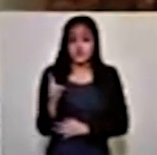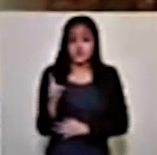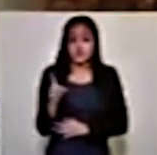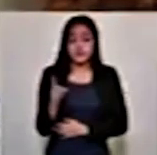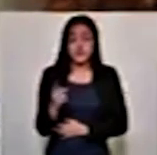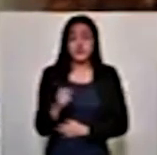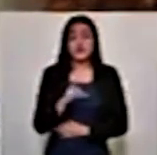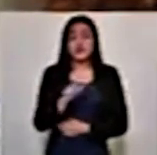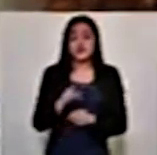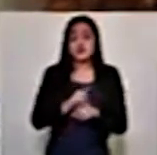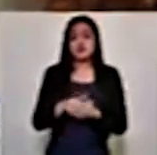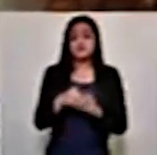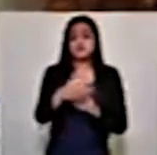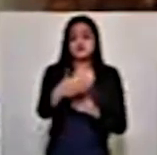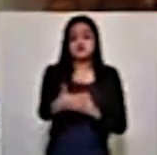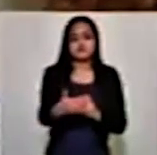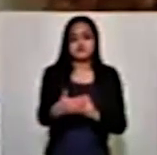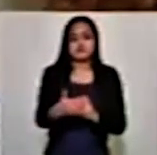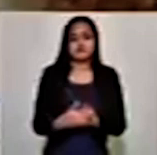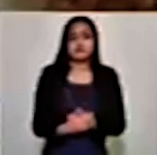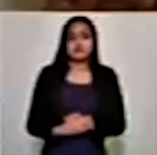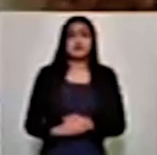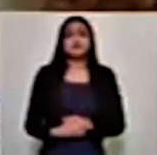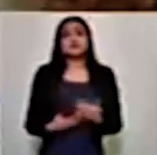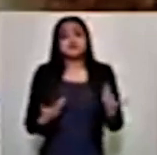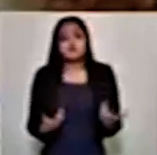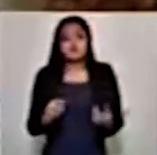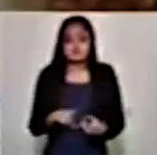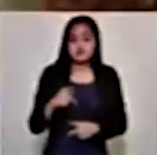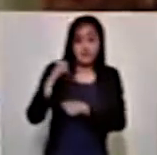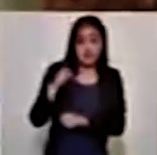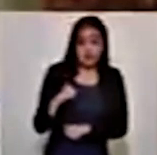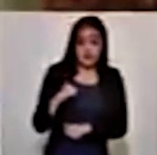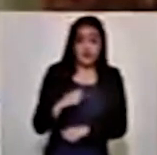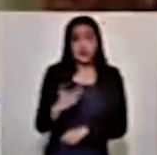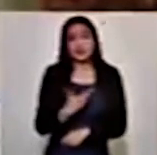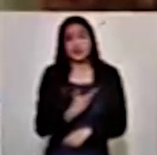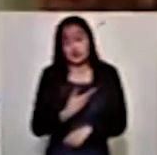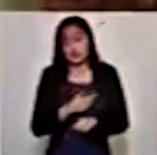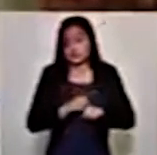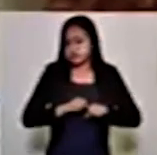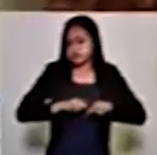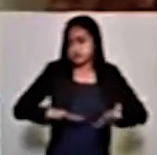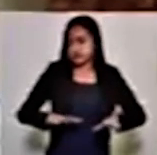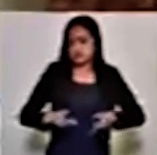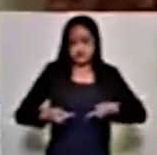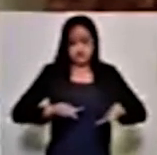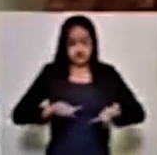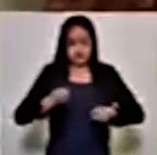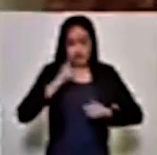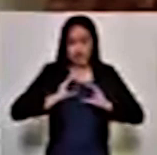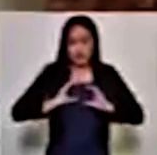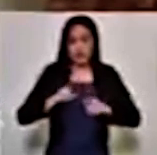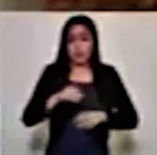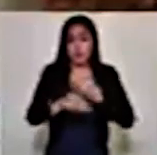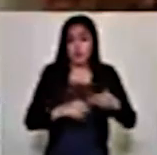días posteriores, son días en donde las autoridades tienen que desplegar estrategias de protección a la